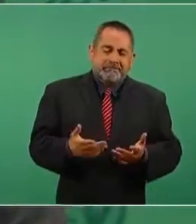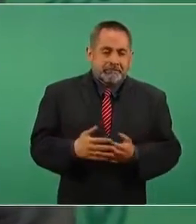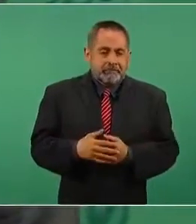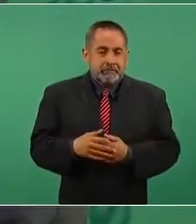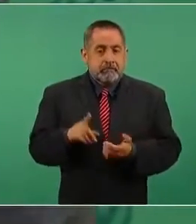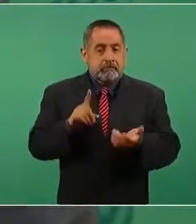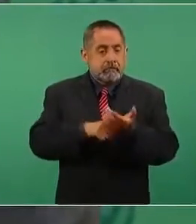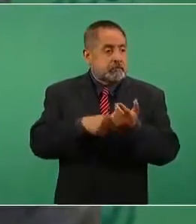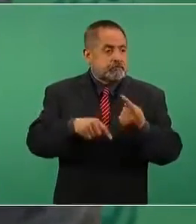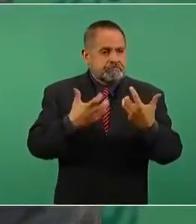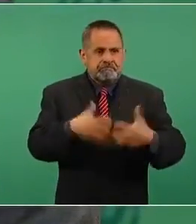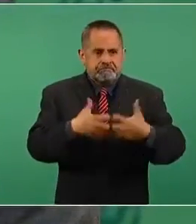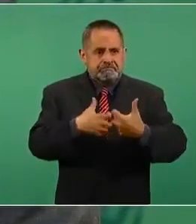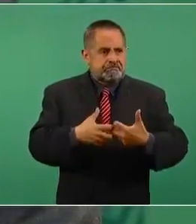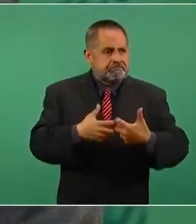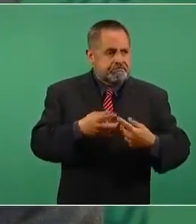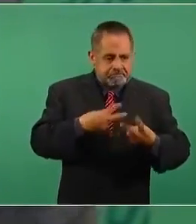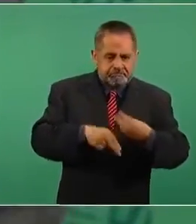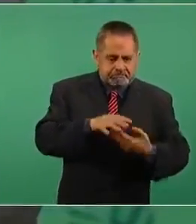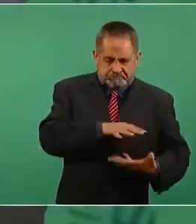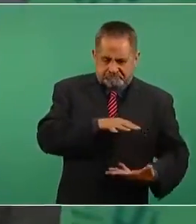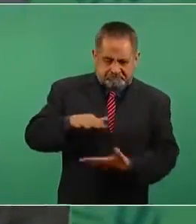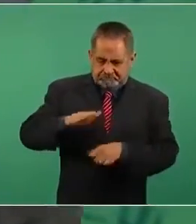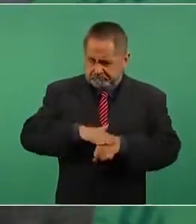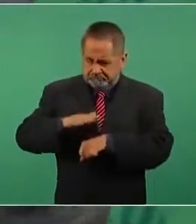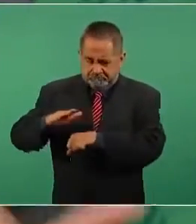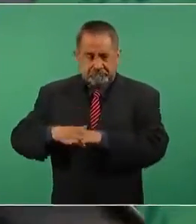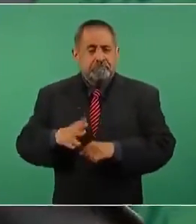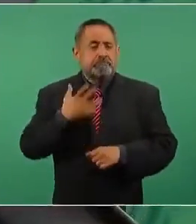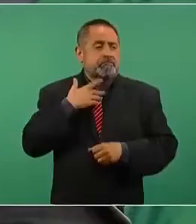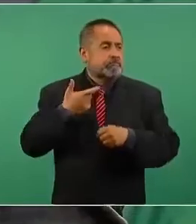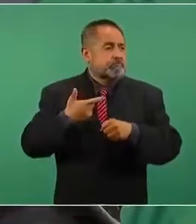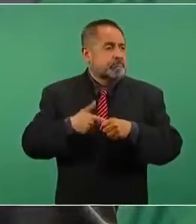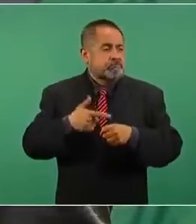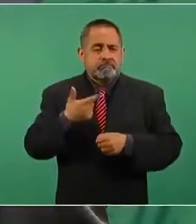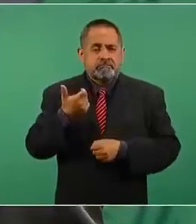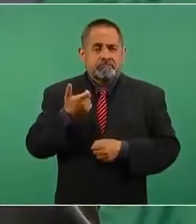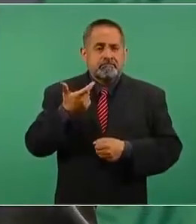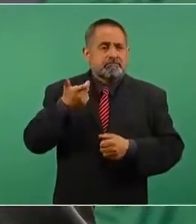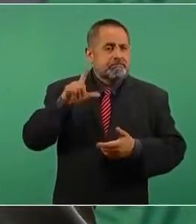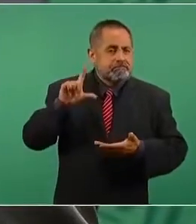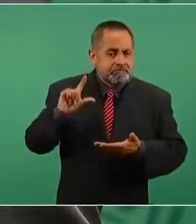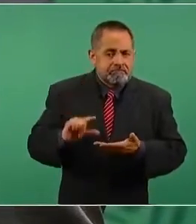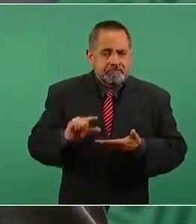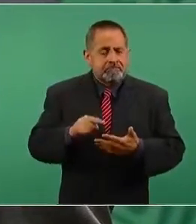porque iba a aumentar la producción, porque iba a bajar el precio de las gasolinas.